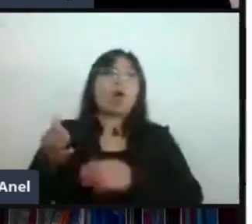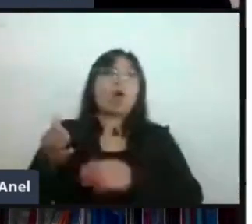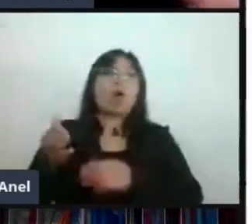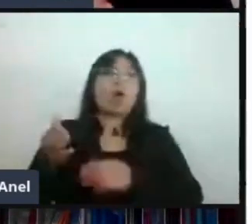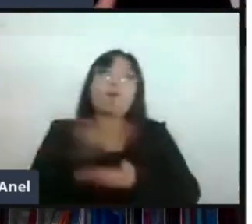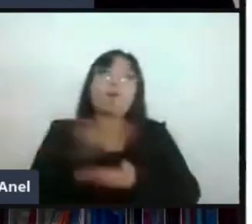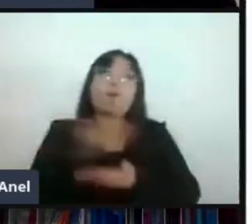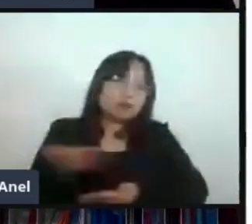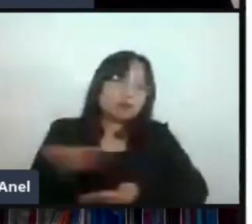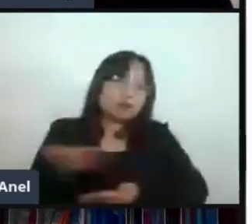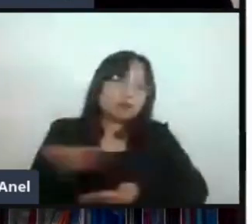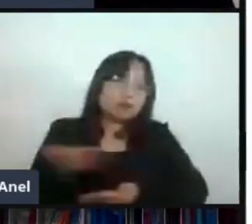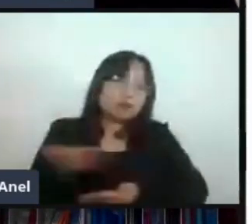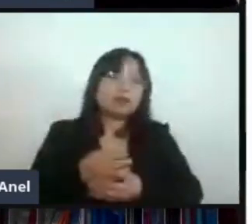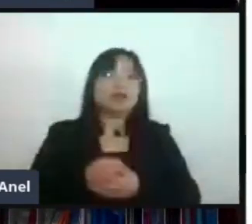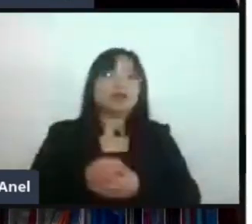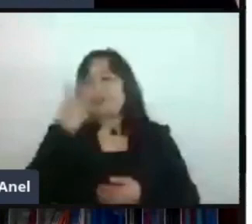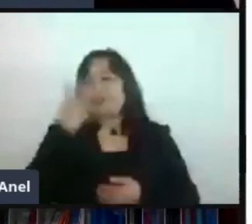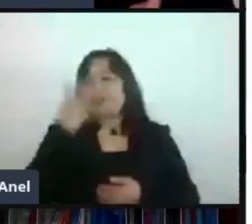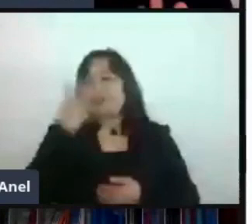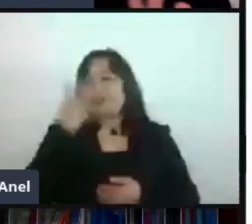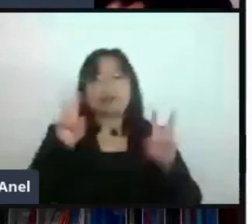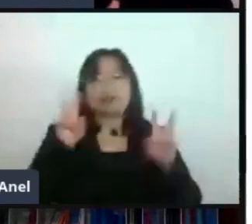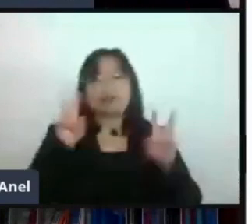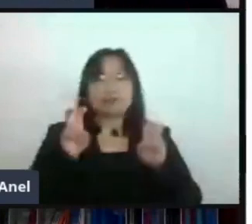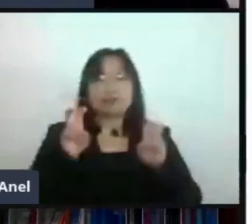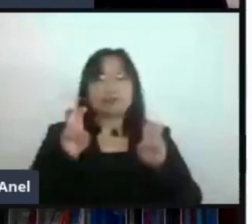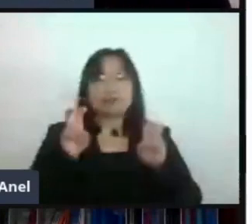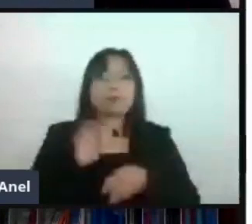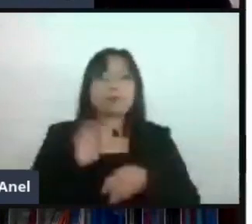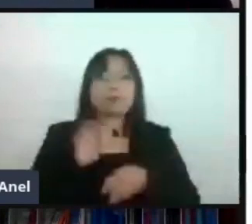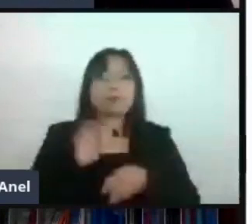igual los invitamos. Ahí está la liga,